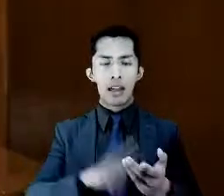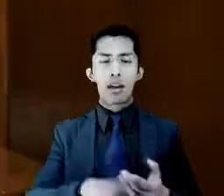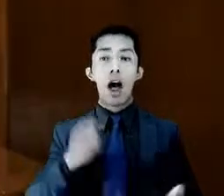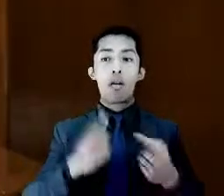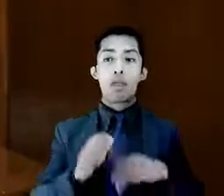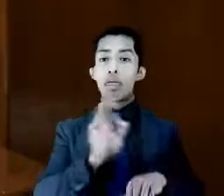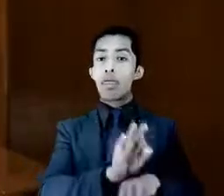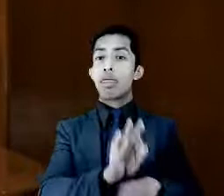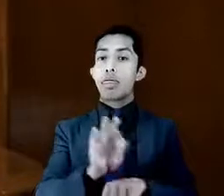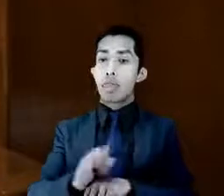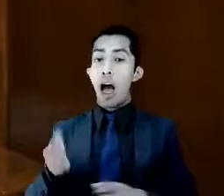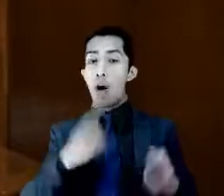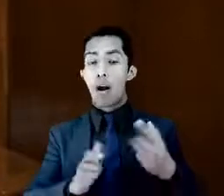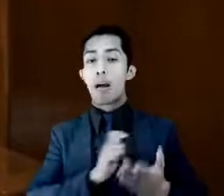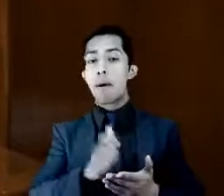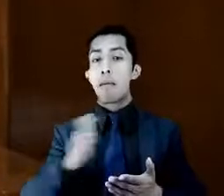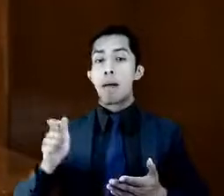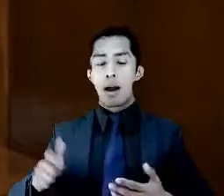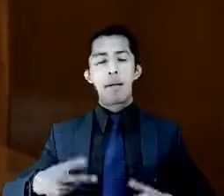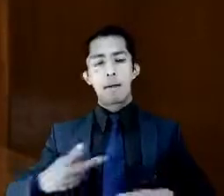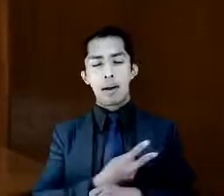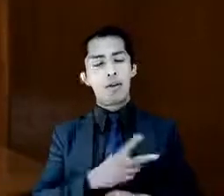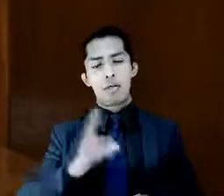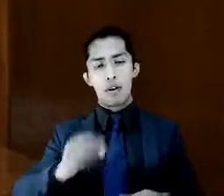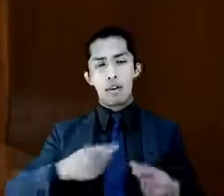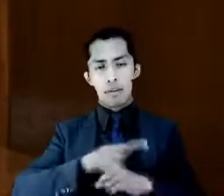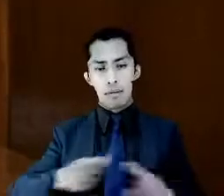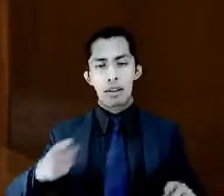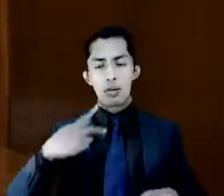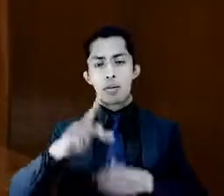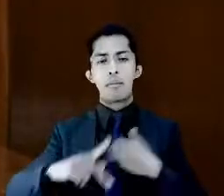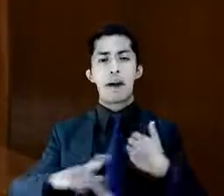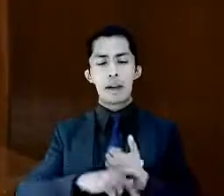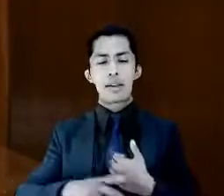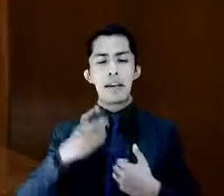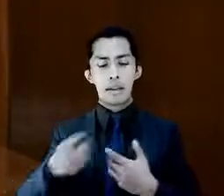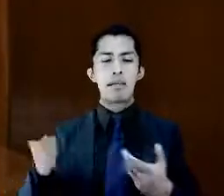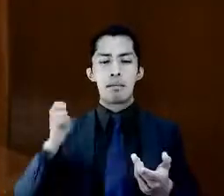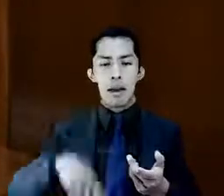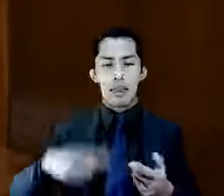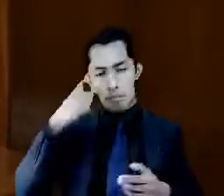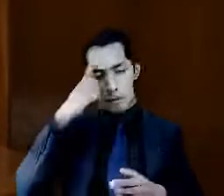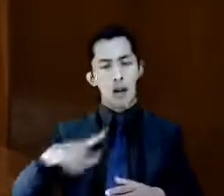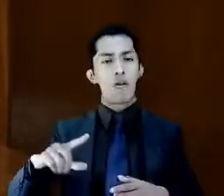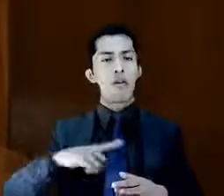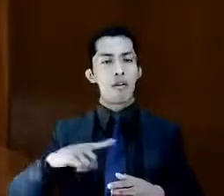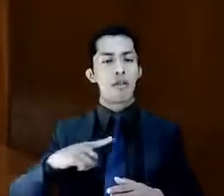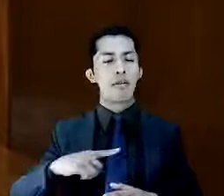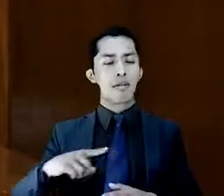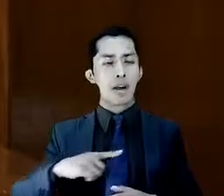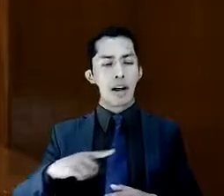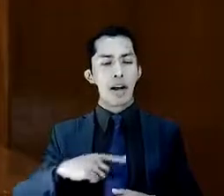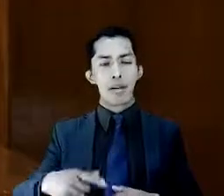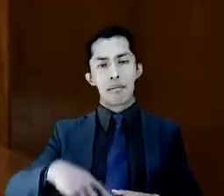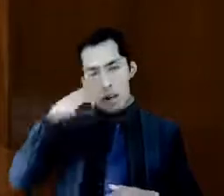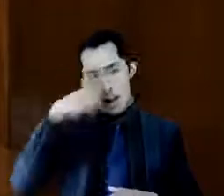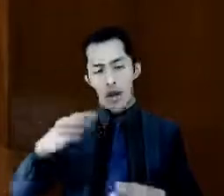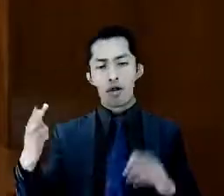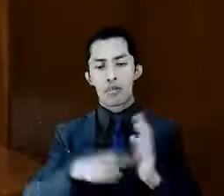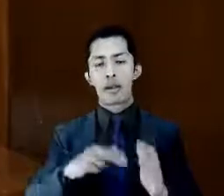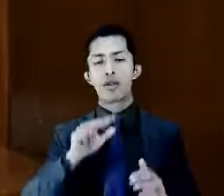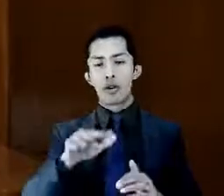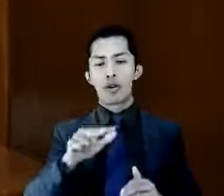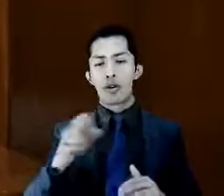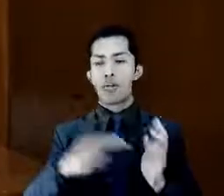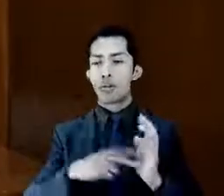se mantendría y se implicaría por el proyecto de nación que se estableció para el gobierno de México del 2018